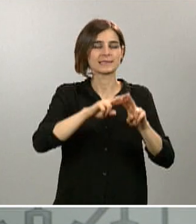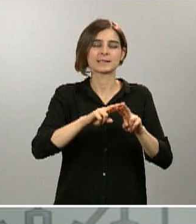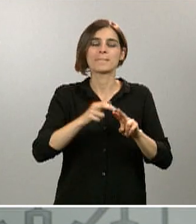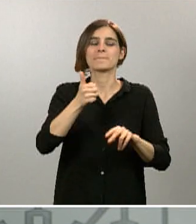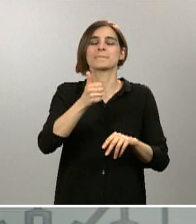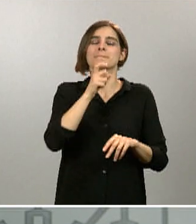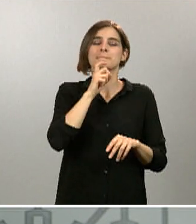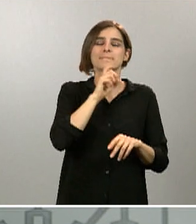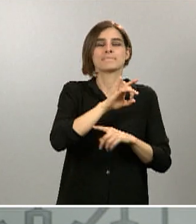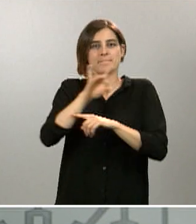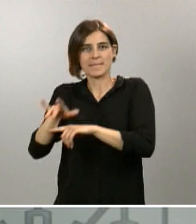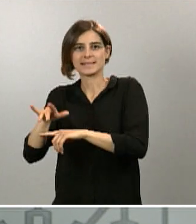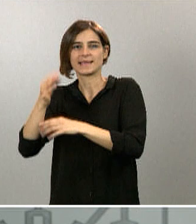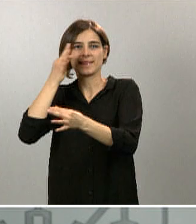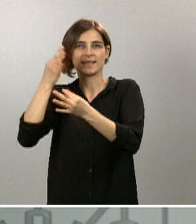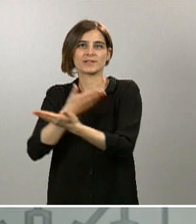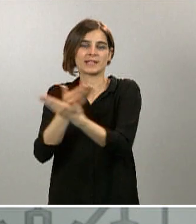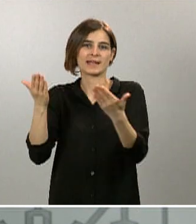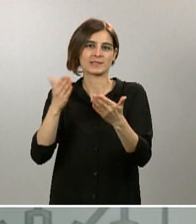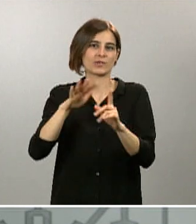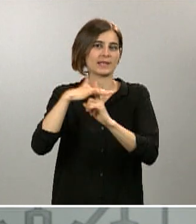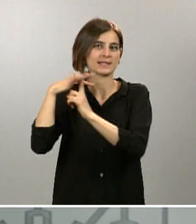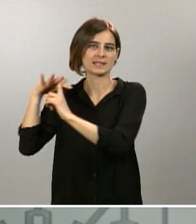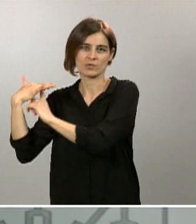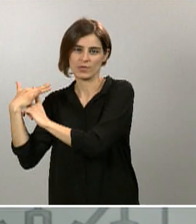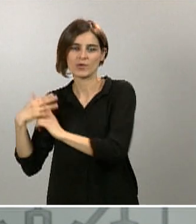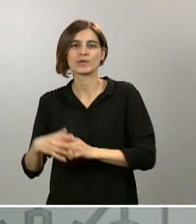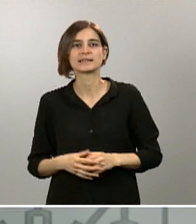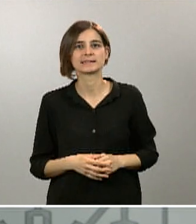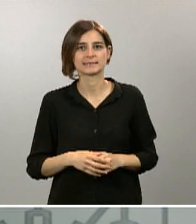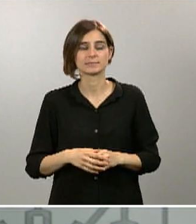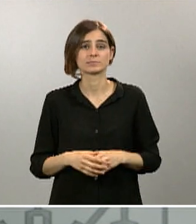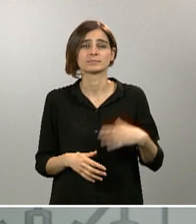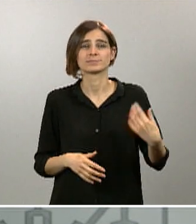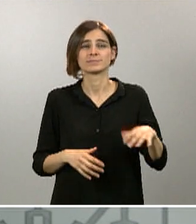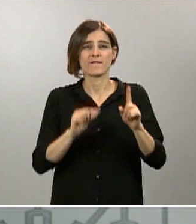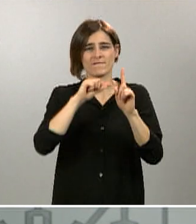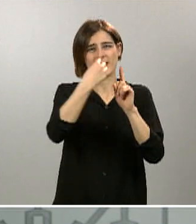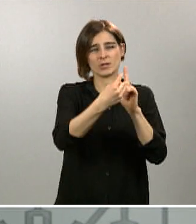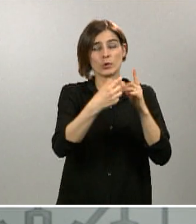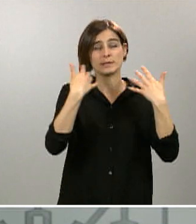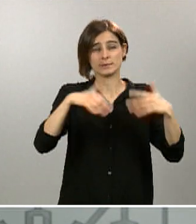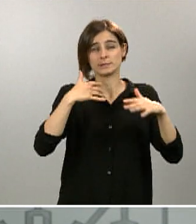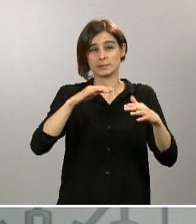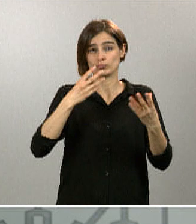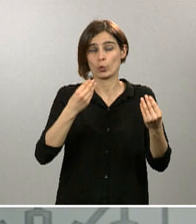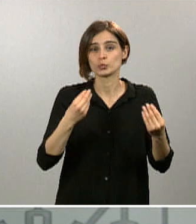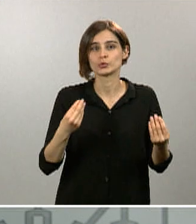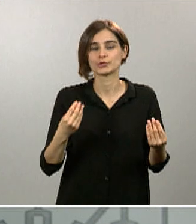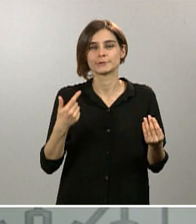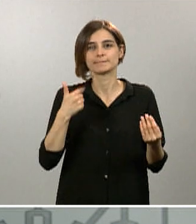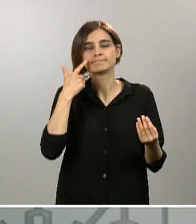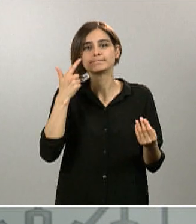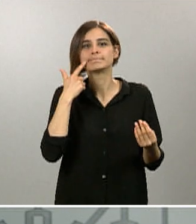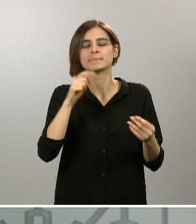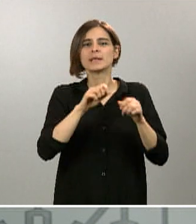análisis del resto de los casos. Hay muchos más factores que únicamente el coronavirus. Tenemos que hablar tanto de incidencias en